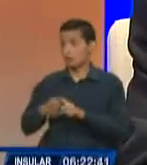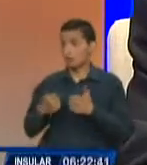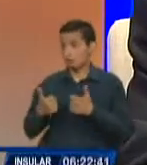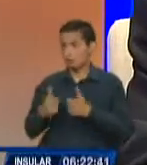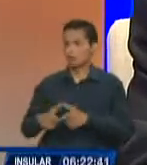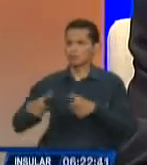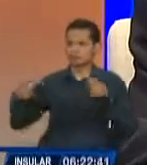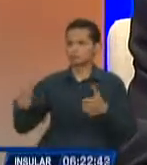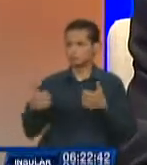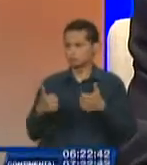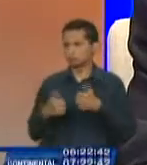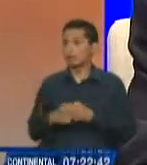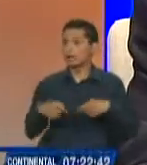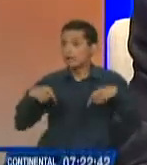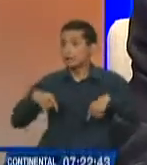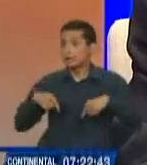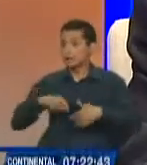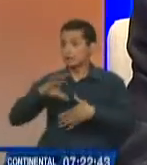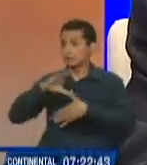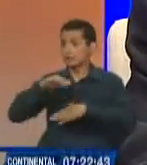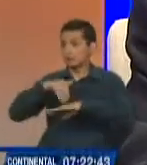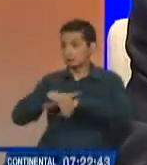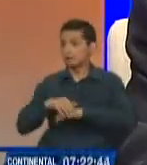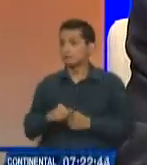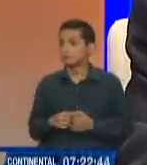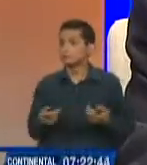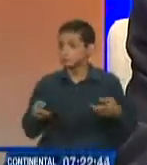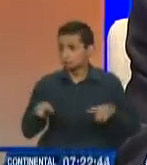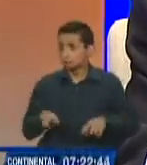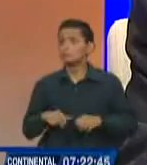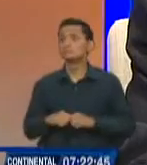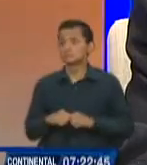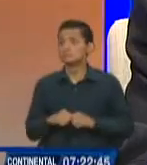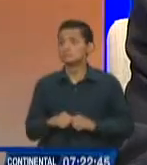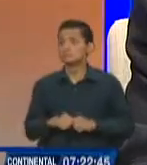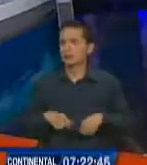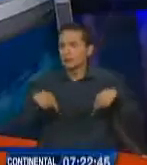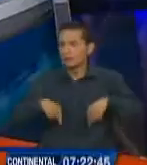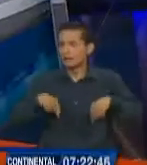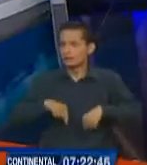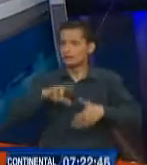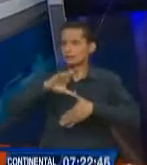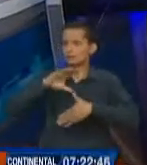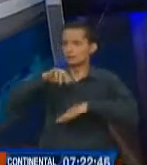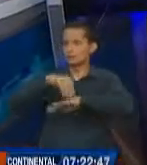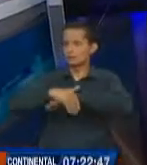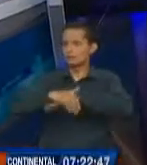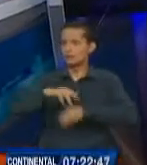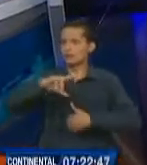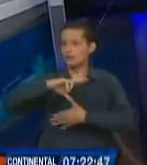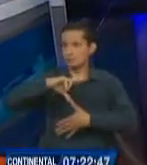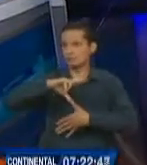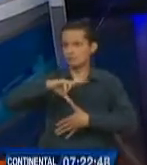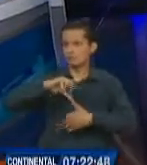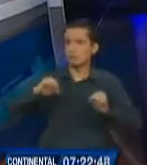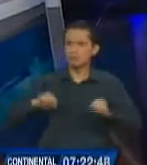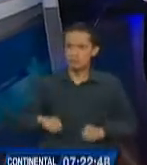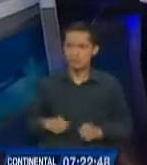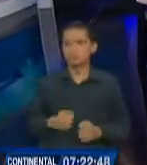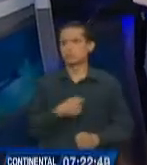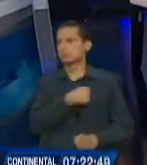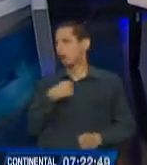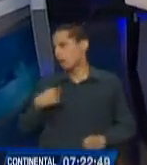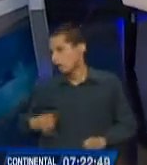pero incluso en América Latina, mire, podemos hablar desde mercados dentro de la misma región latinoamericana, por supuesto mercados